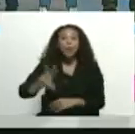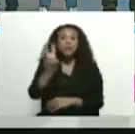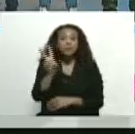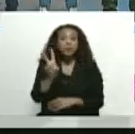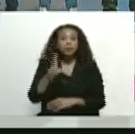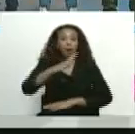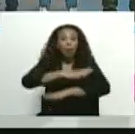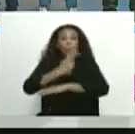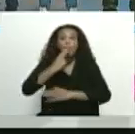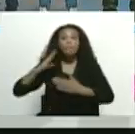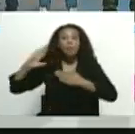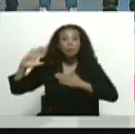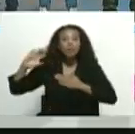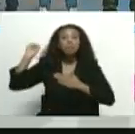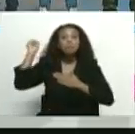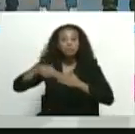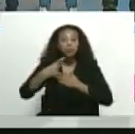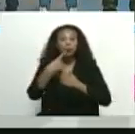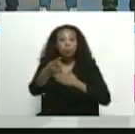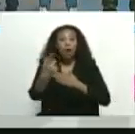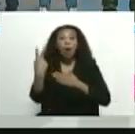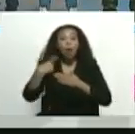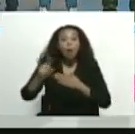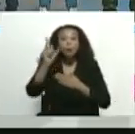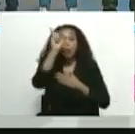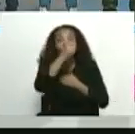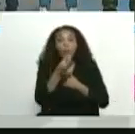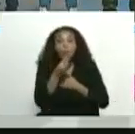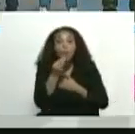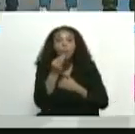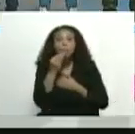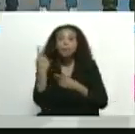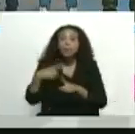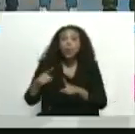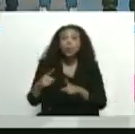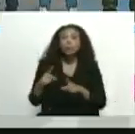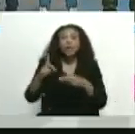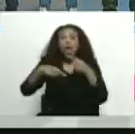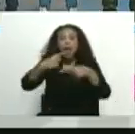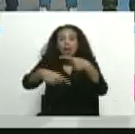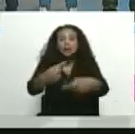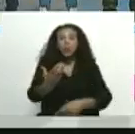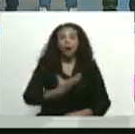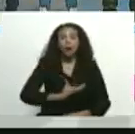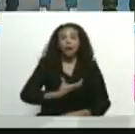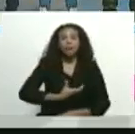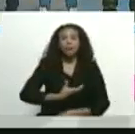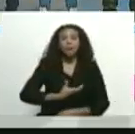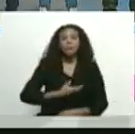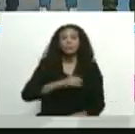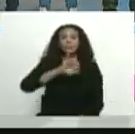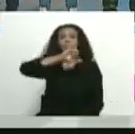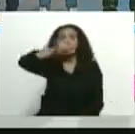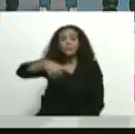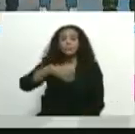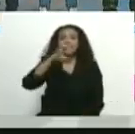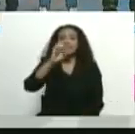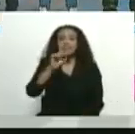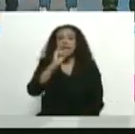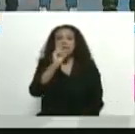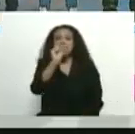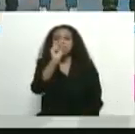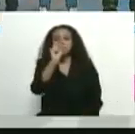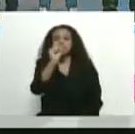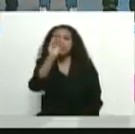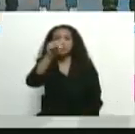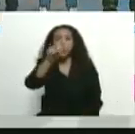que comprometer conmigo. Otro muchacho, otro joven que viene de las nuevas generaciones, Jason Guzmán, gobernador del pueblo